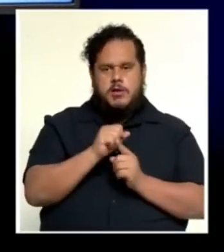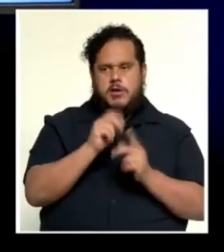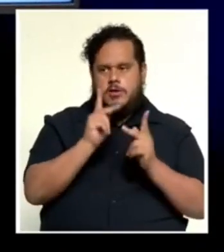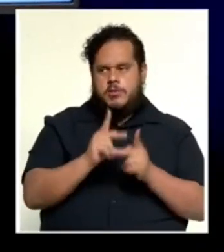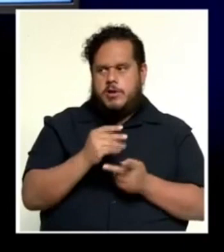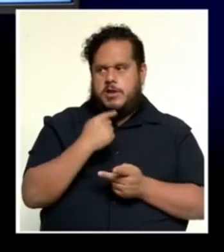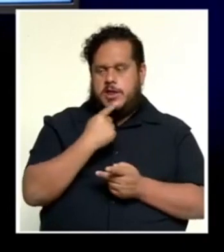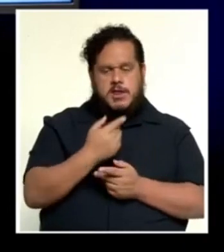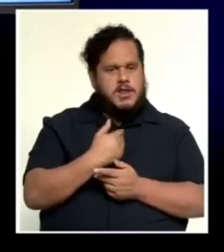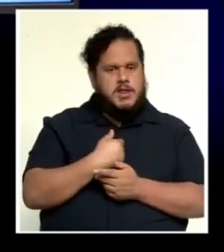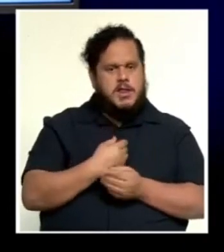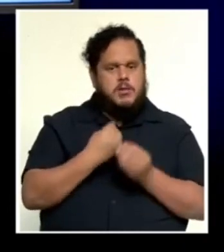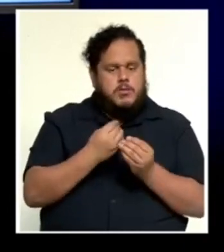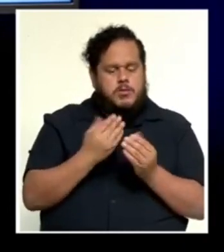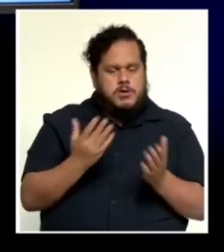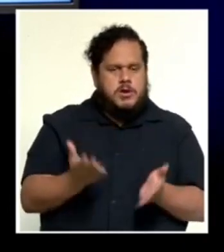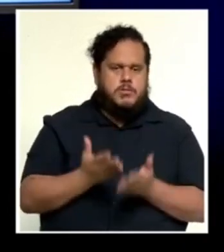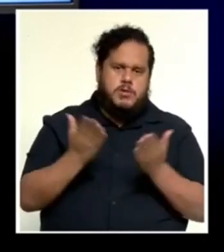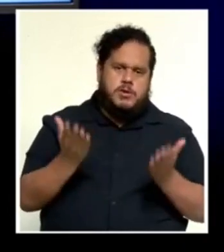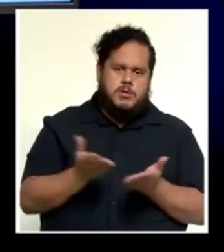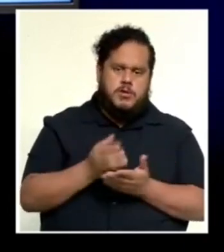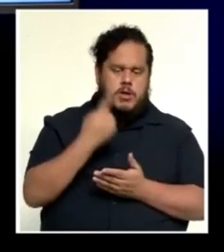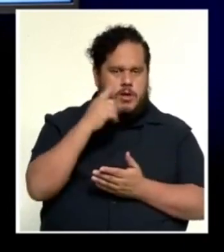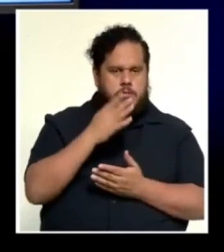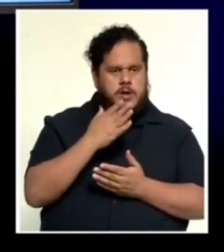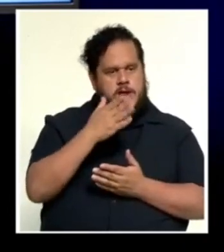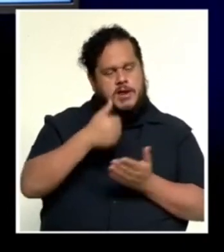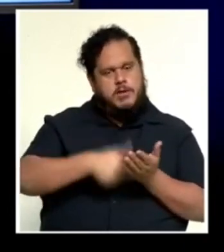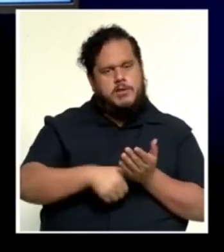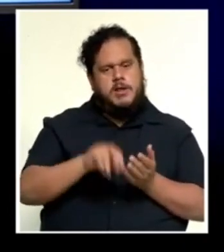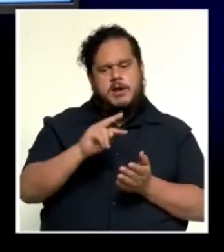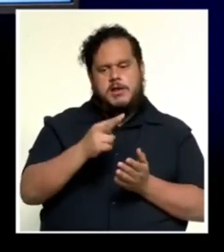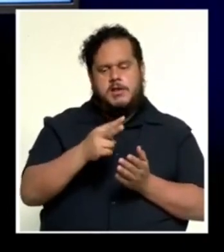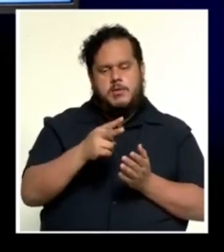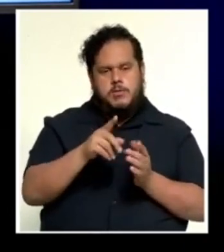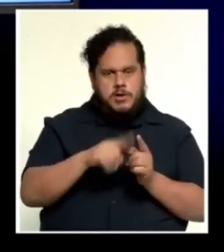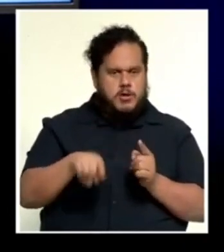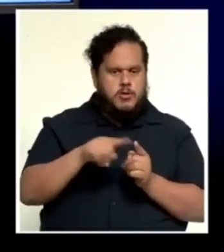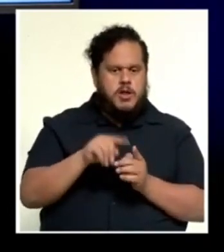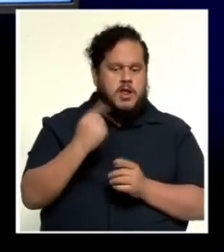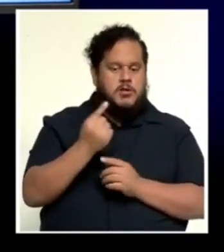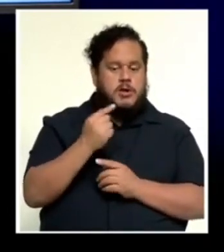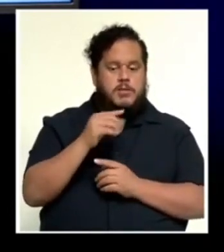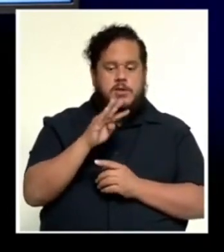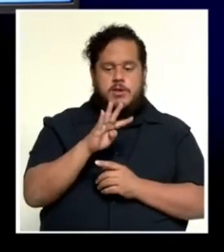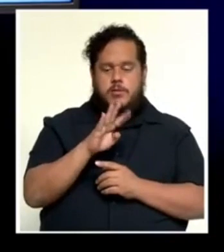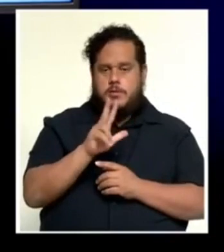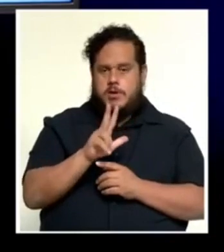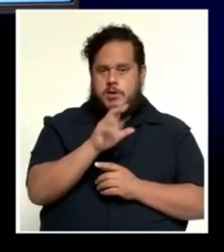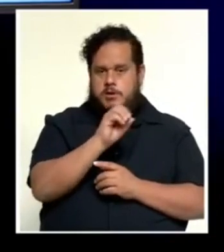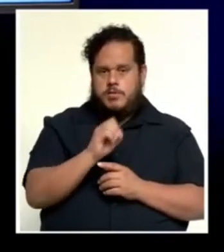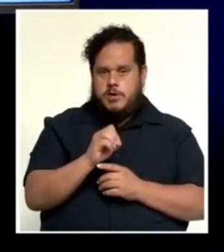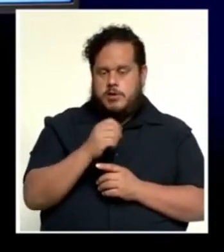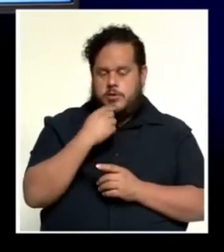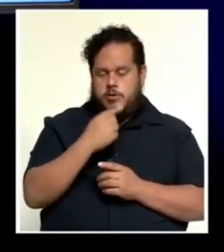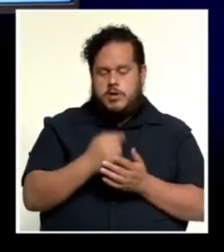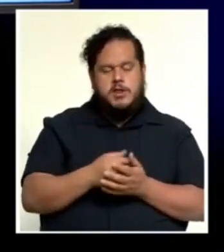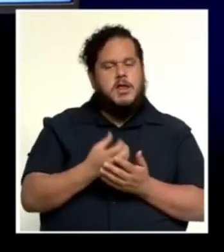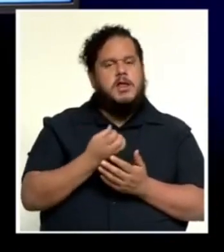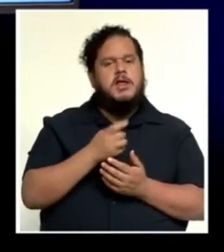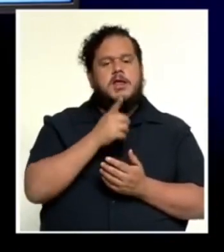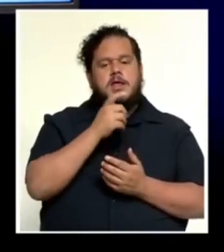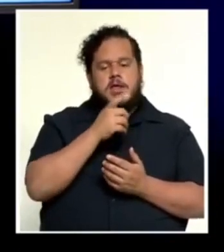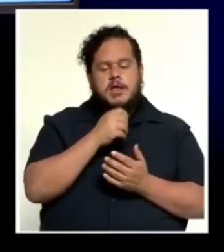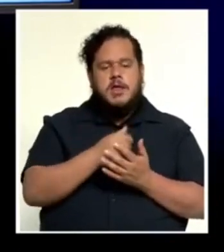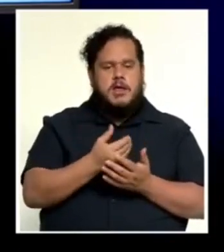tener mucha motivación para ir a votar en esta segunda ronda. Solo un 43% así lo señala. Quien dice